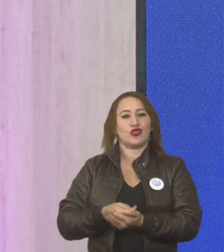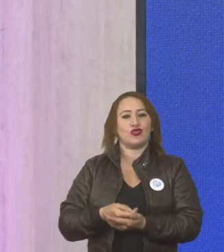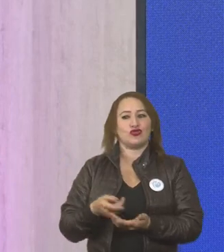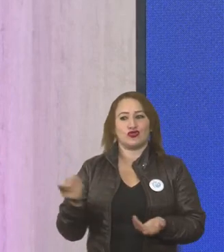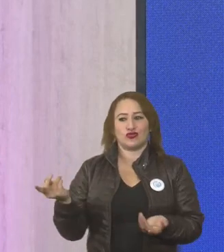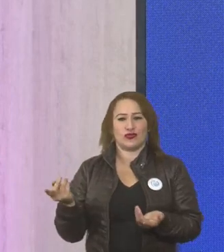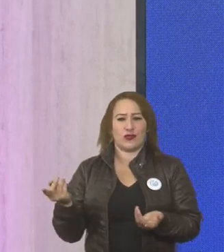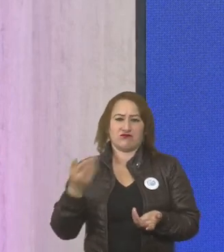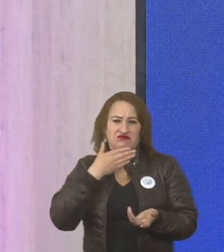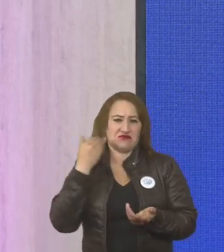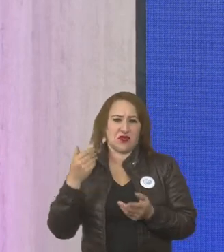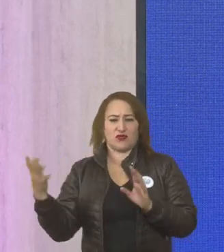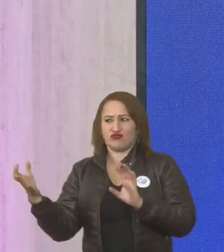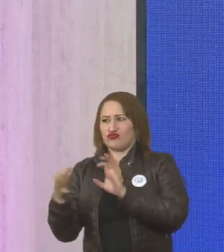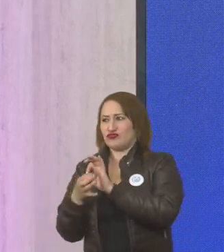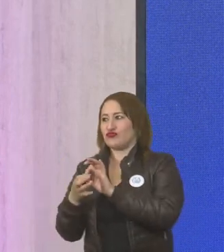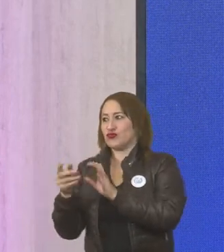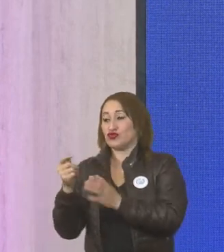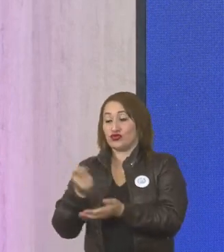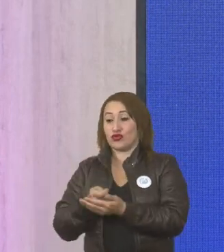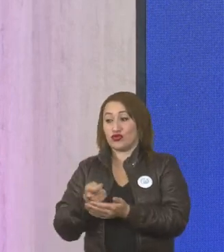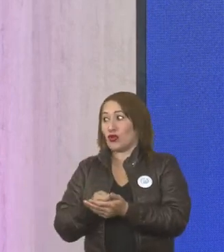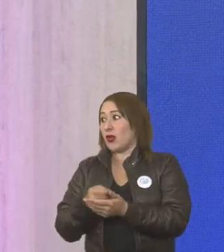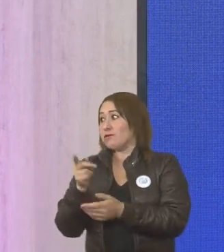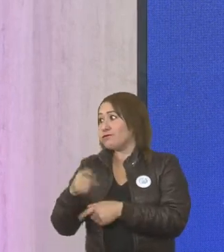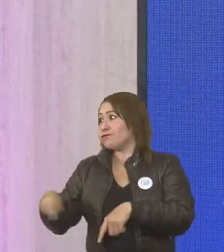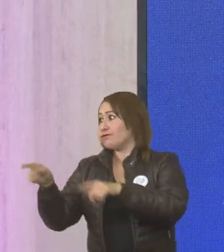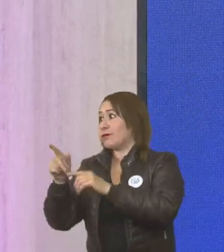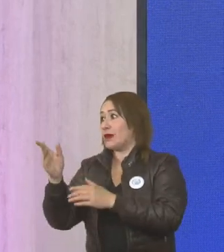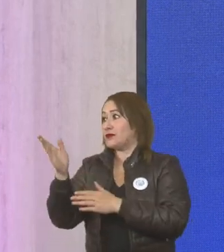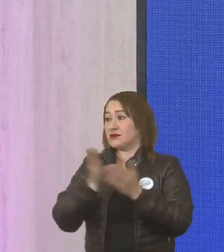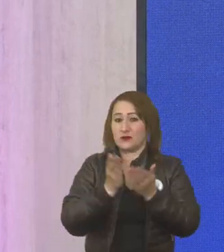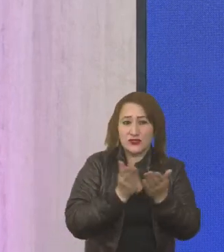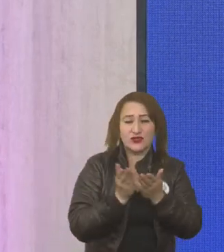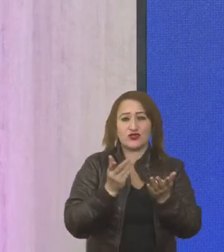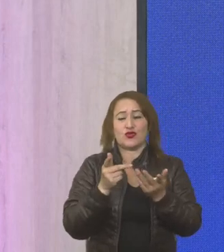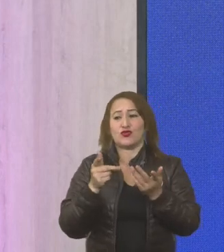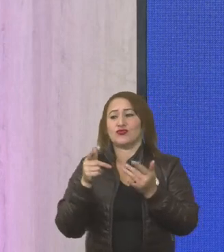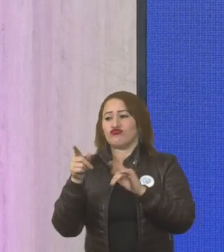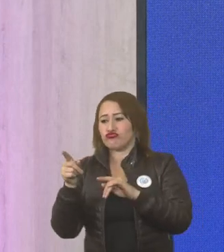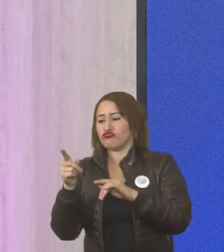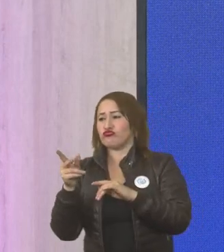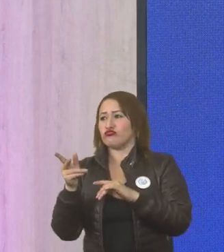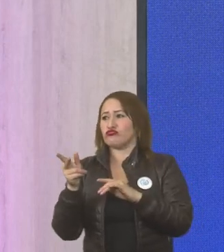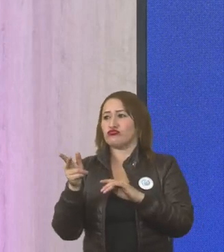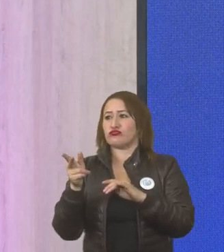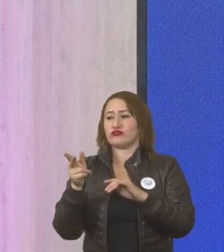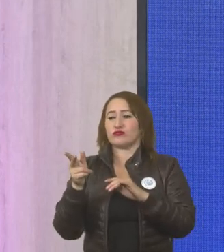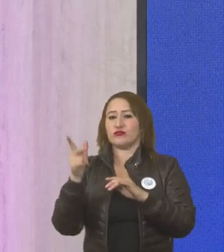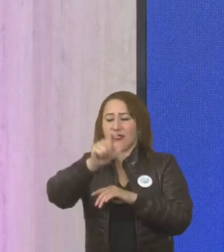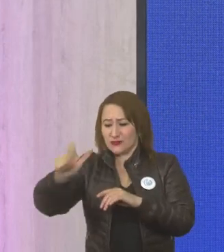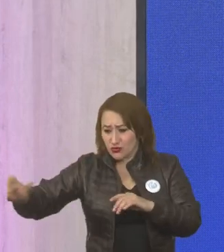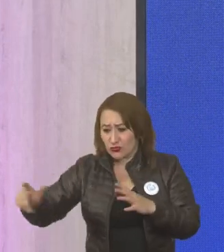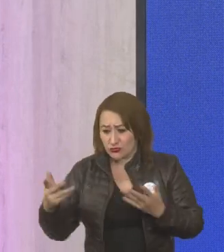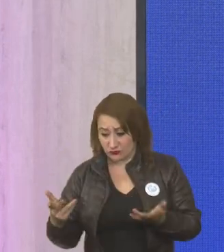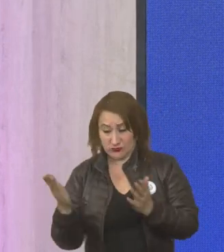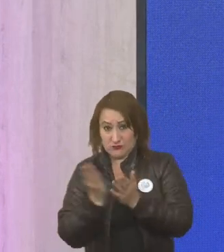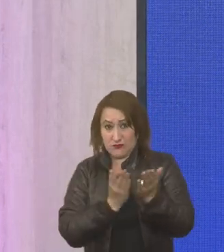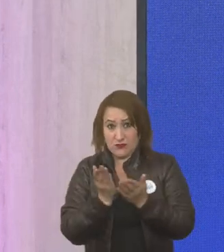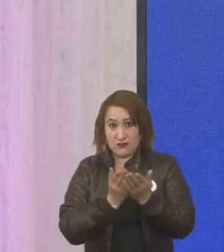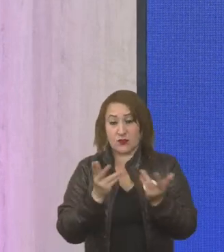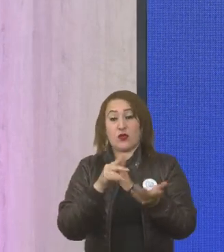eso. Preferimos asociarnos con esos proveedores de servicios, con esos canales, con esos gente que da esos servicios,